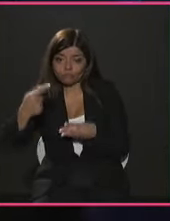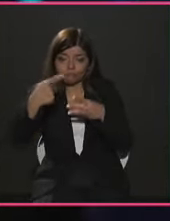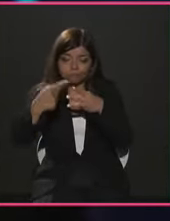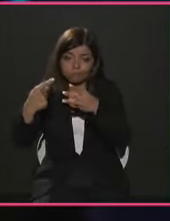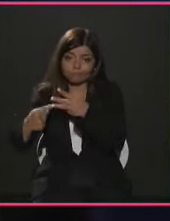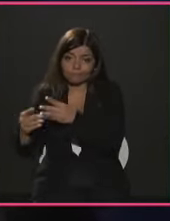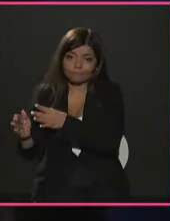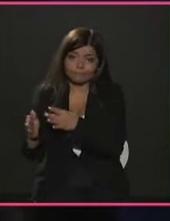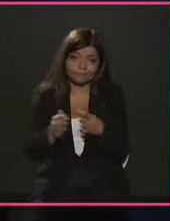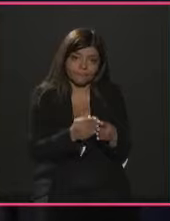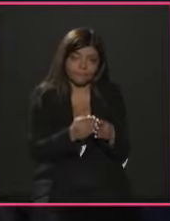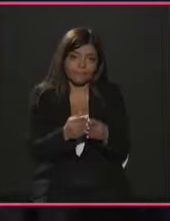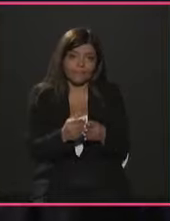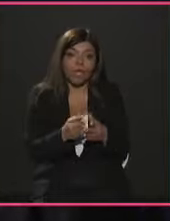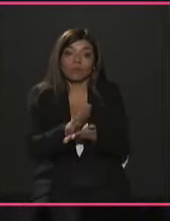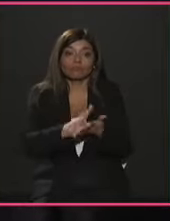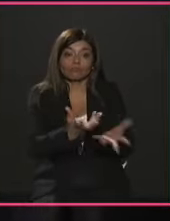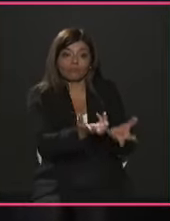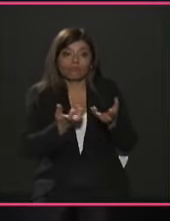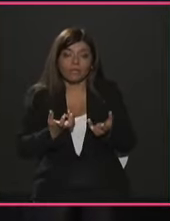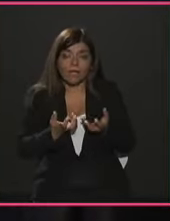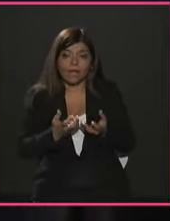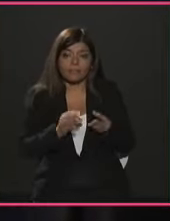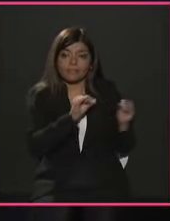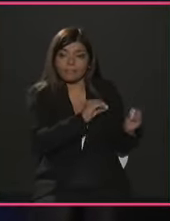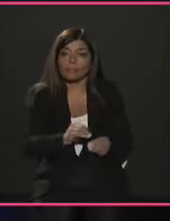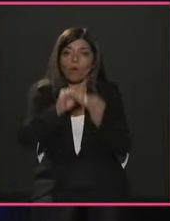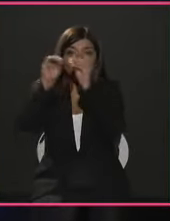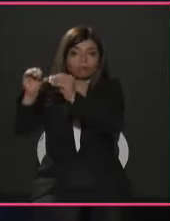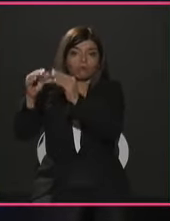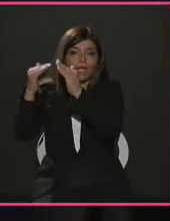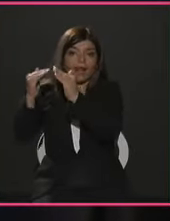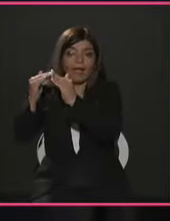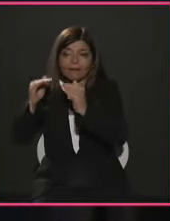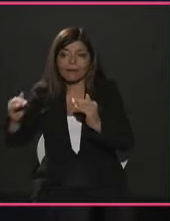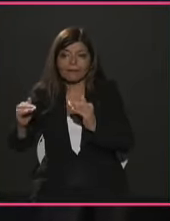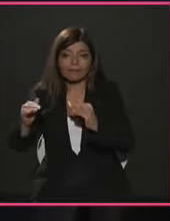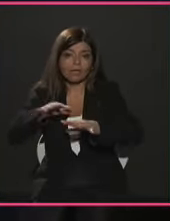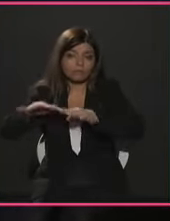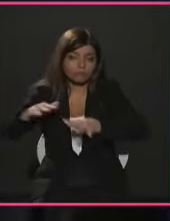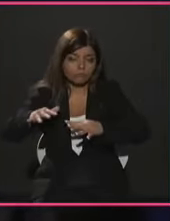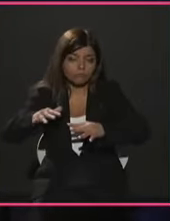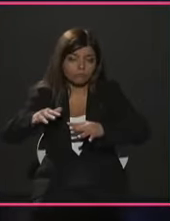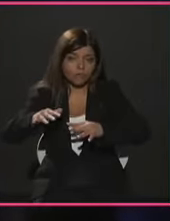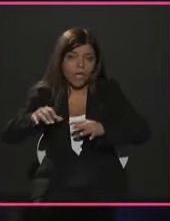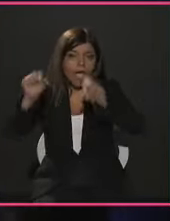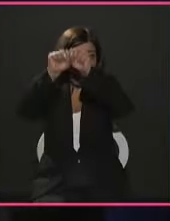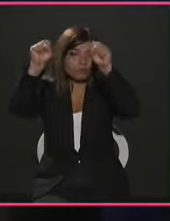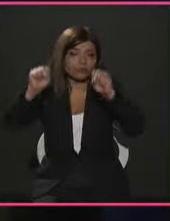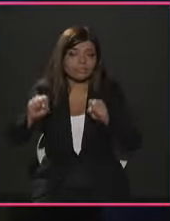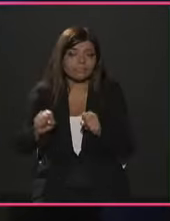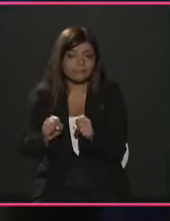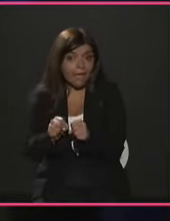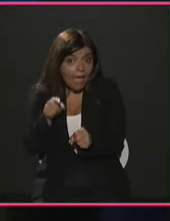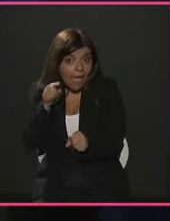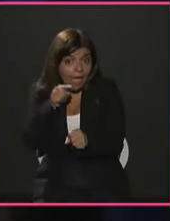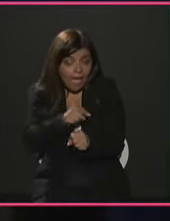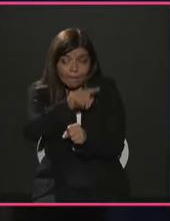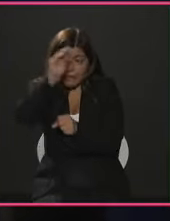desde que se saca hasta que llega a sus hogares esto se sale del sistema